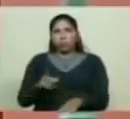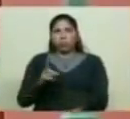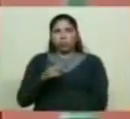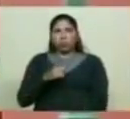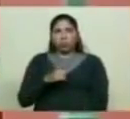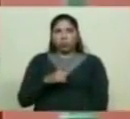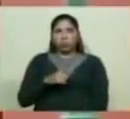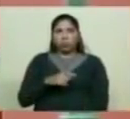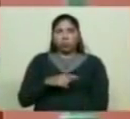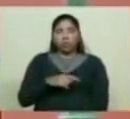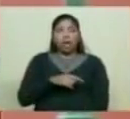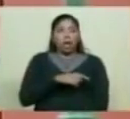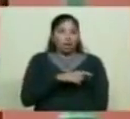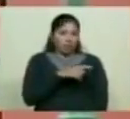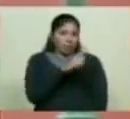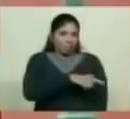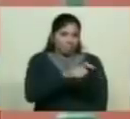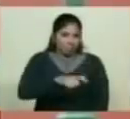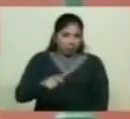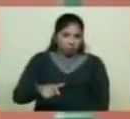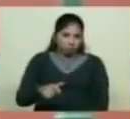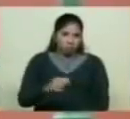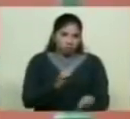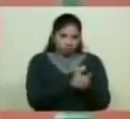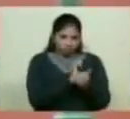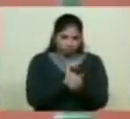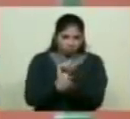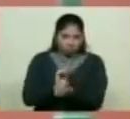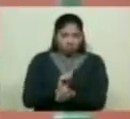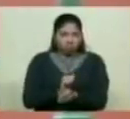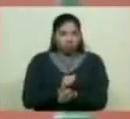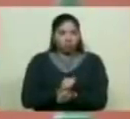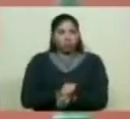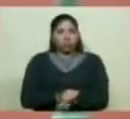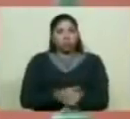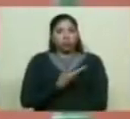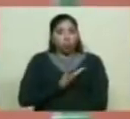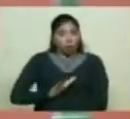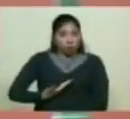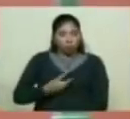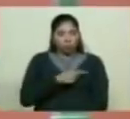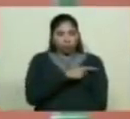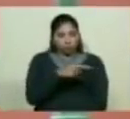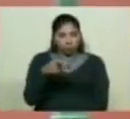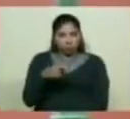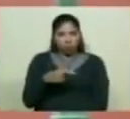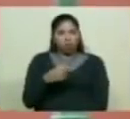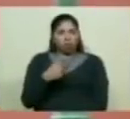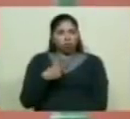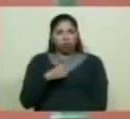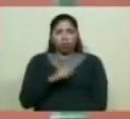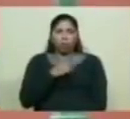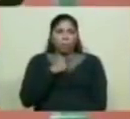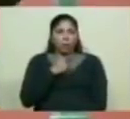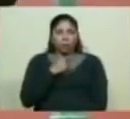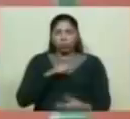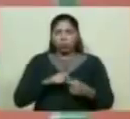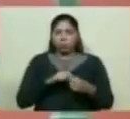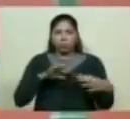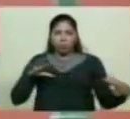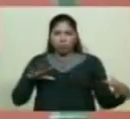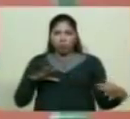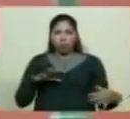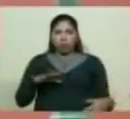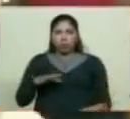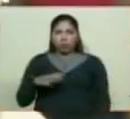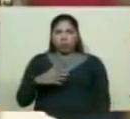a dueños de esclavos yo abandono a vuestra soberana decisión la reforma o la revocación de todos mis